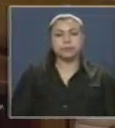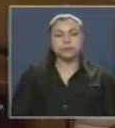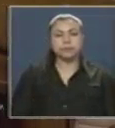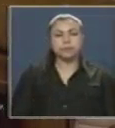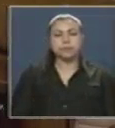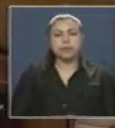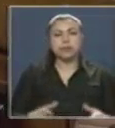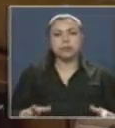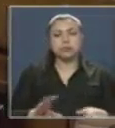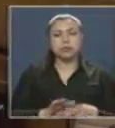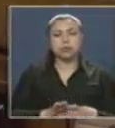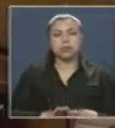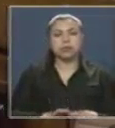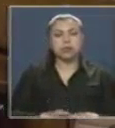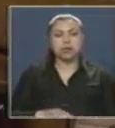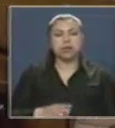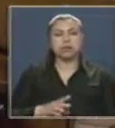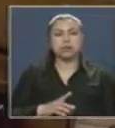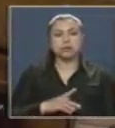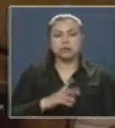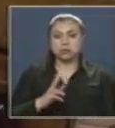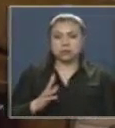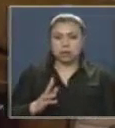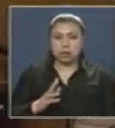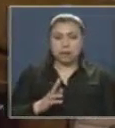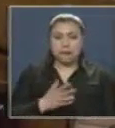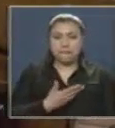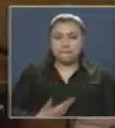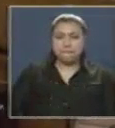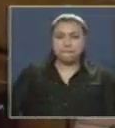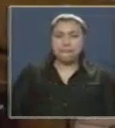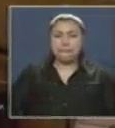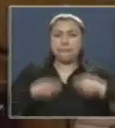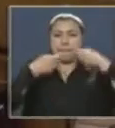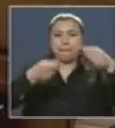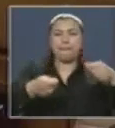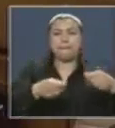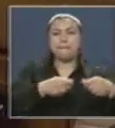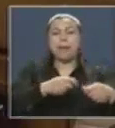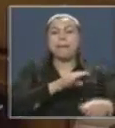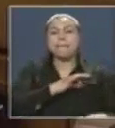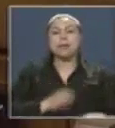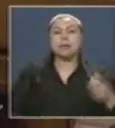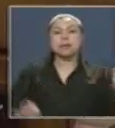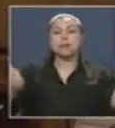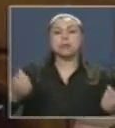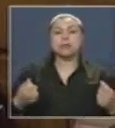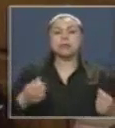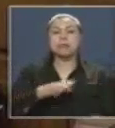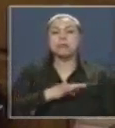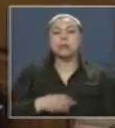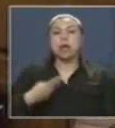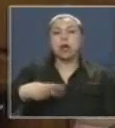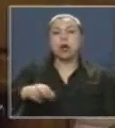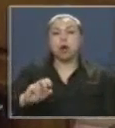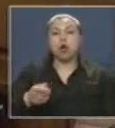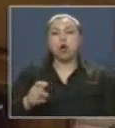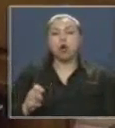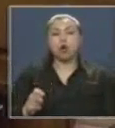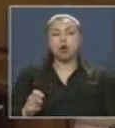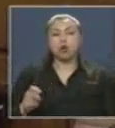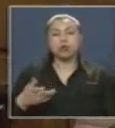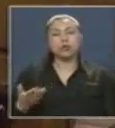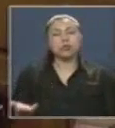Muchas gracias, estimado presidente. Quisiera enviar un oficio en particular a la señora ministra de Transporte, la ministra Gloria Hot. ¿En qué sentido, señor